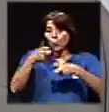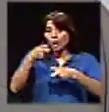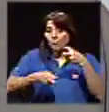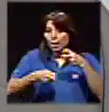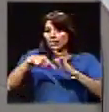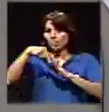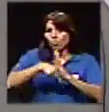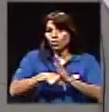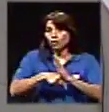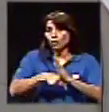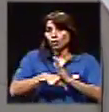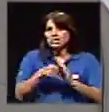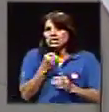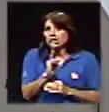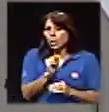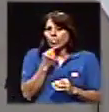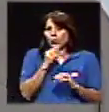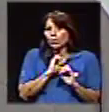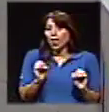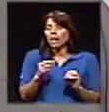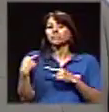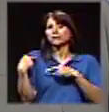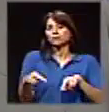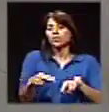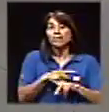irresponsabilidad. Pero bueno, decía hace 4 años,